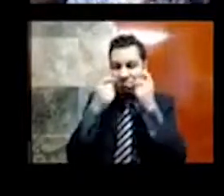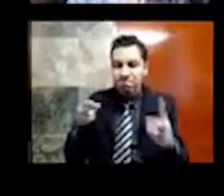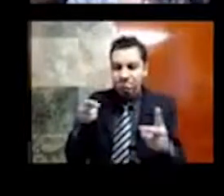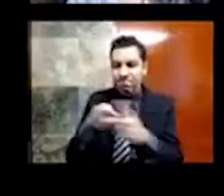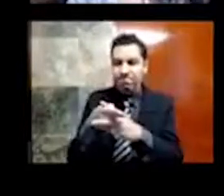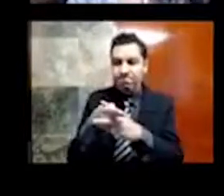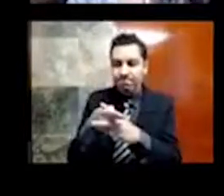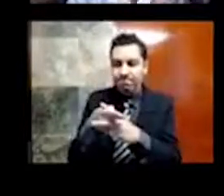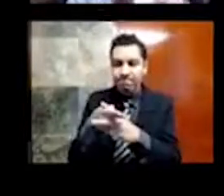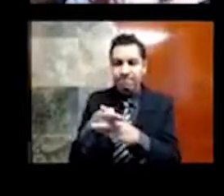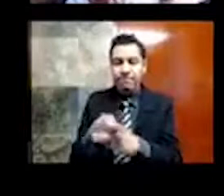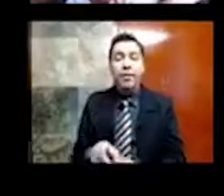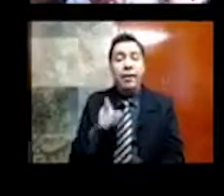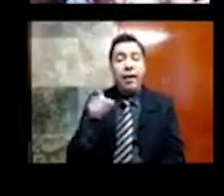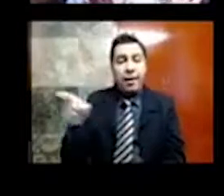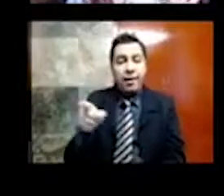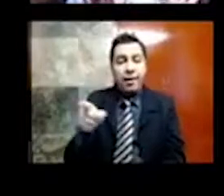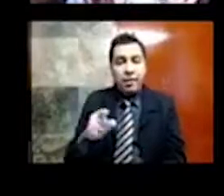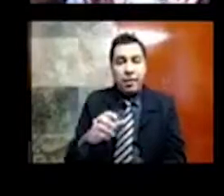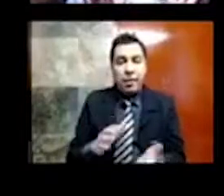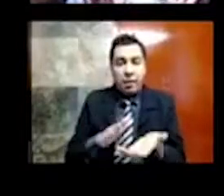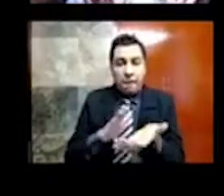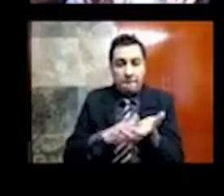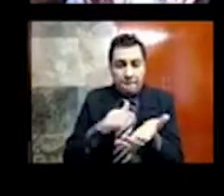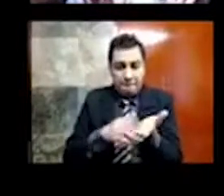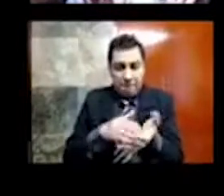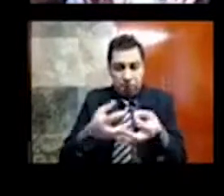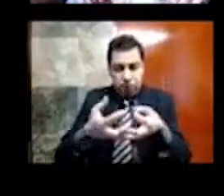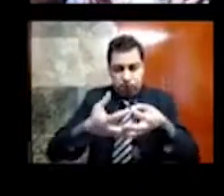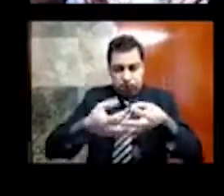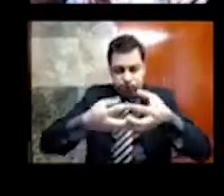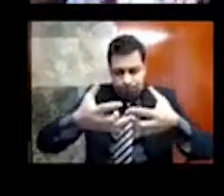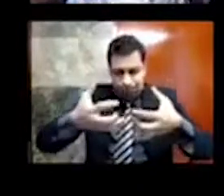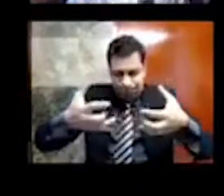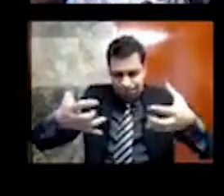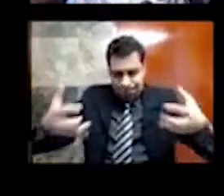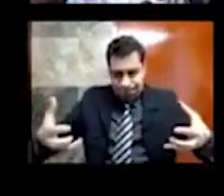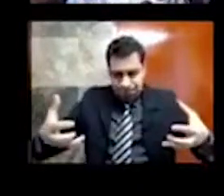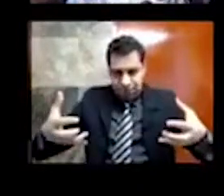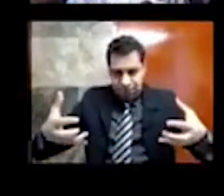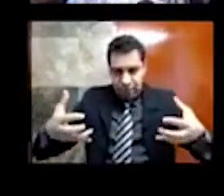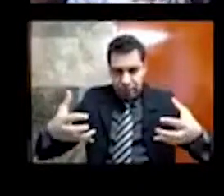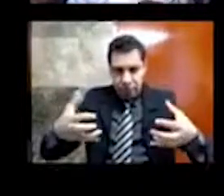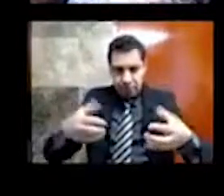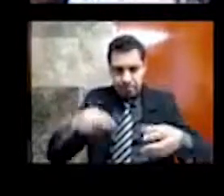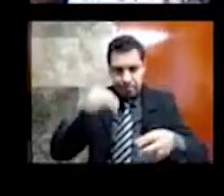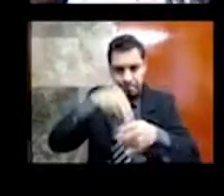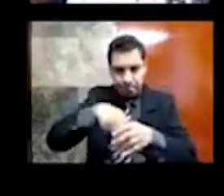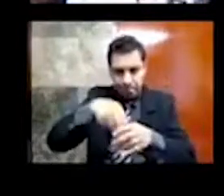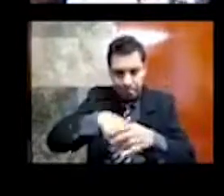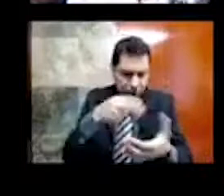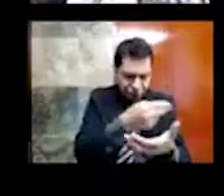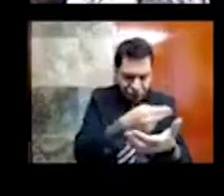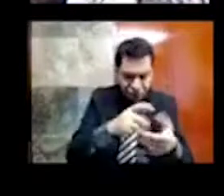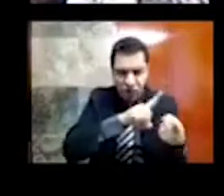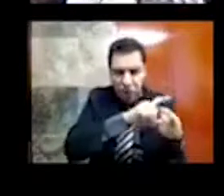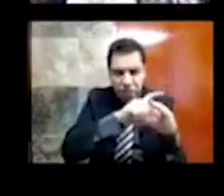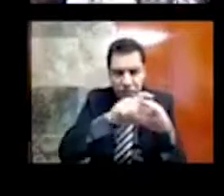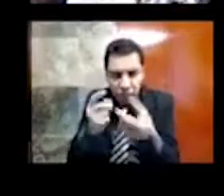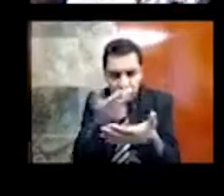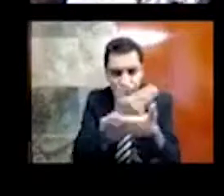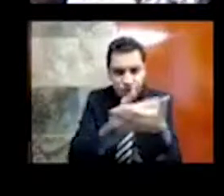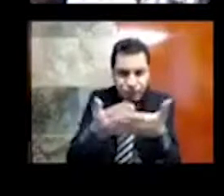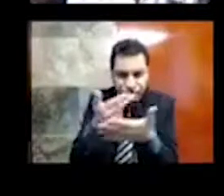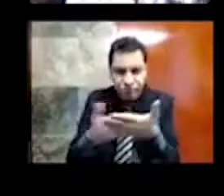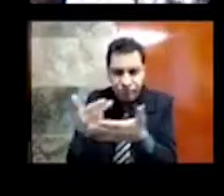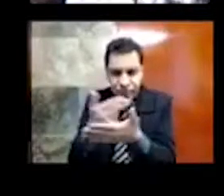documento precioso, es una página de la historia tolteca chichimeca que se hace en Cuautinchan, y que los